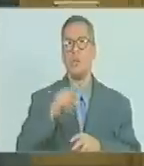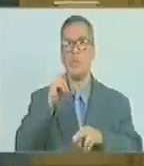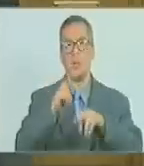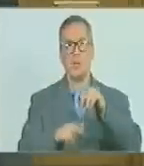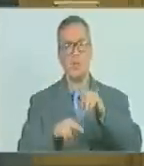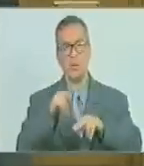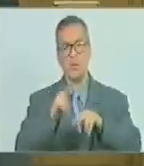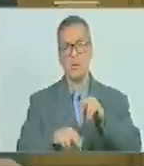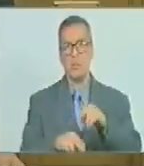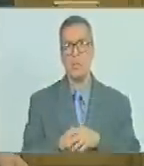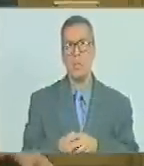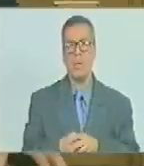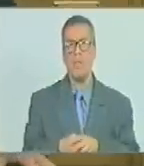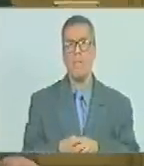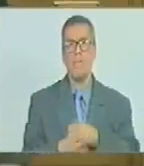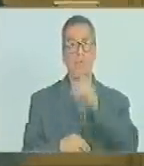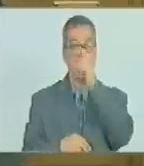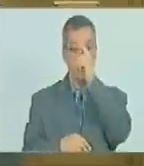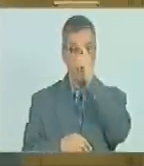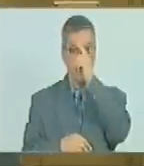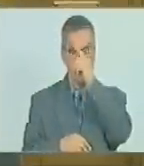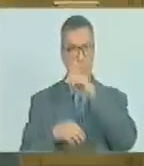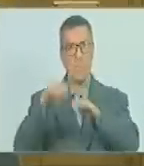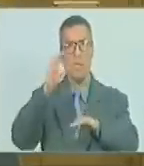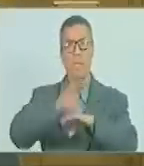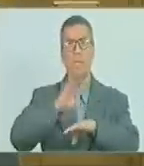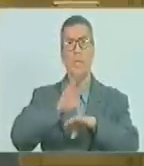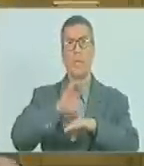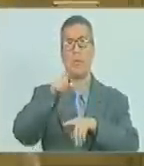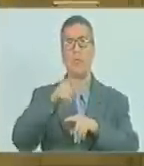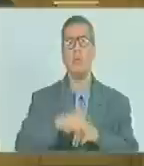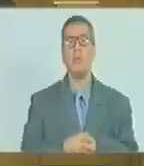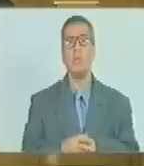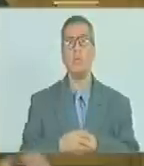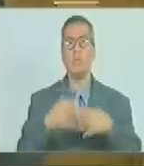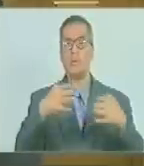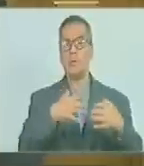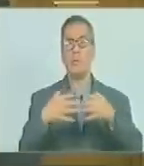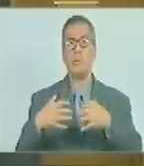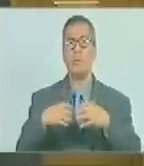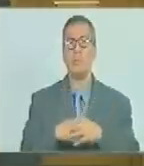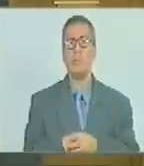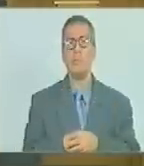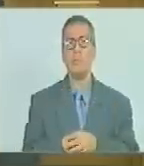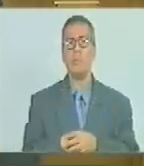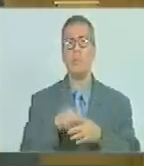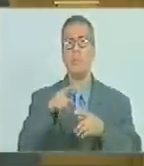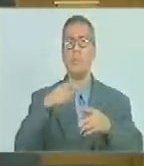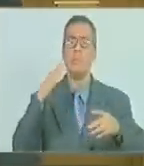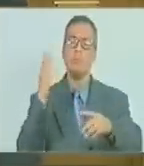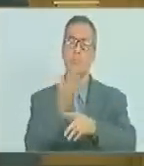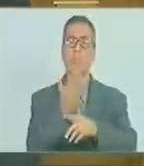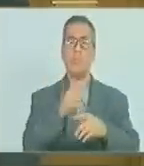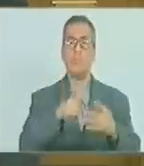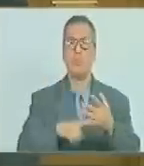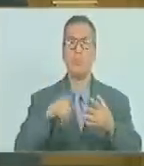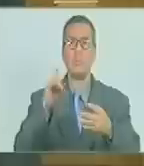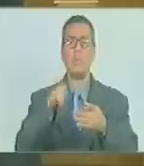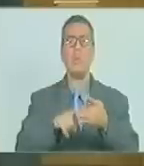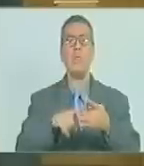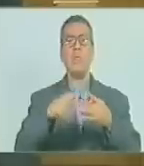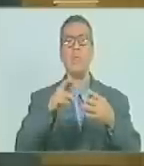creado en el centro de Europa. Una guerra en contra de Rusia,